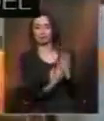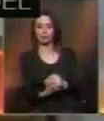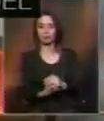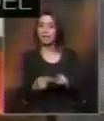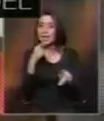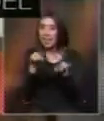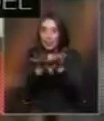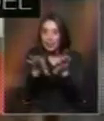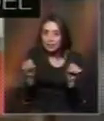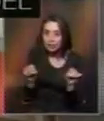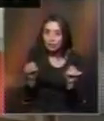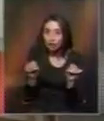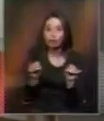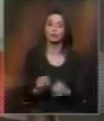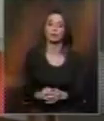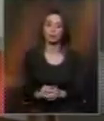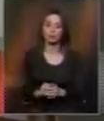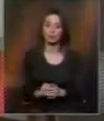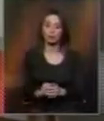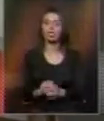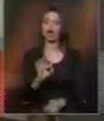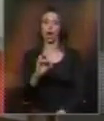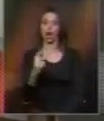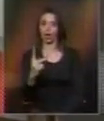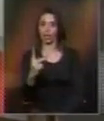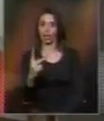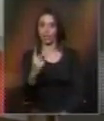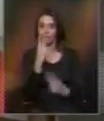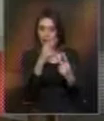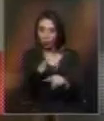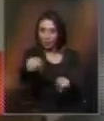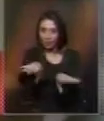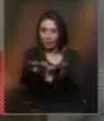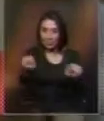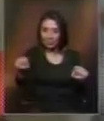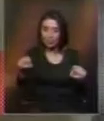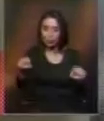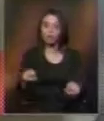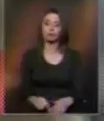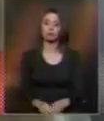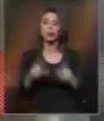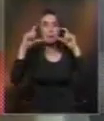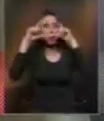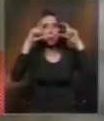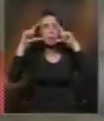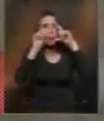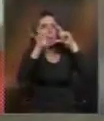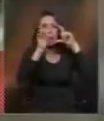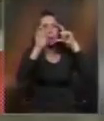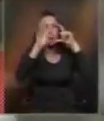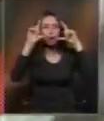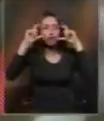¿Están listos? Ok, veo que lo están. Fueron 2 años de...